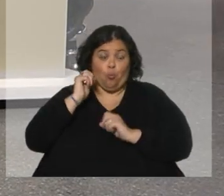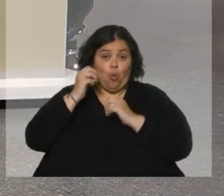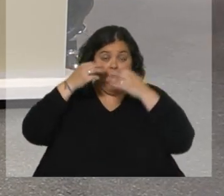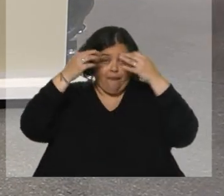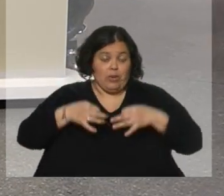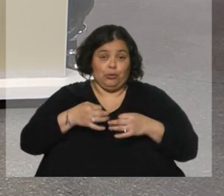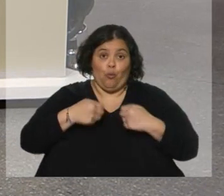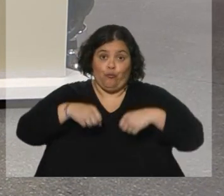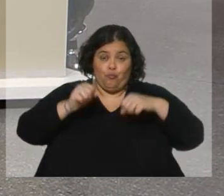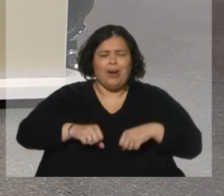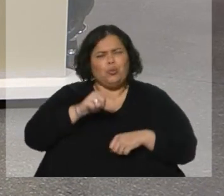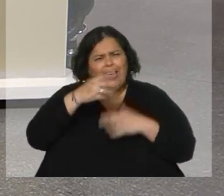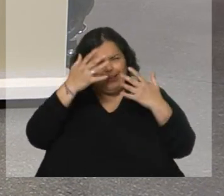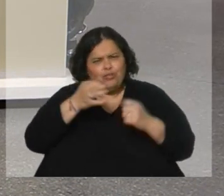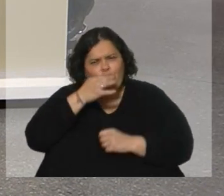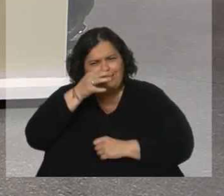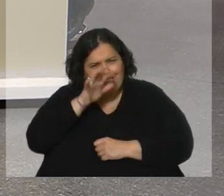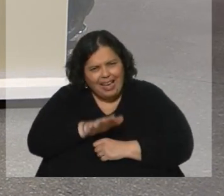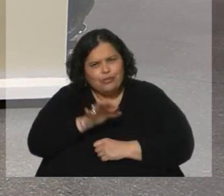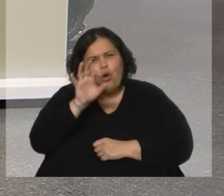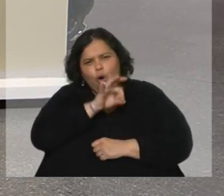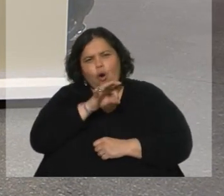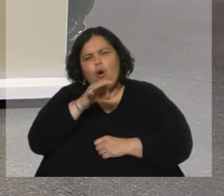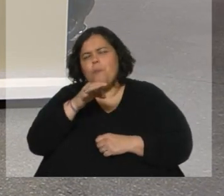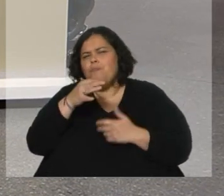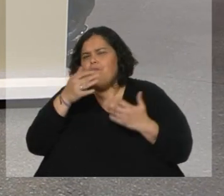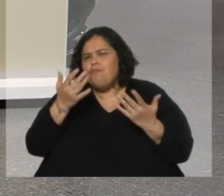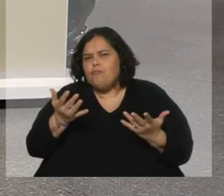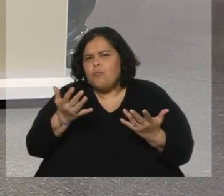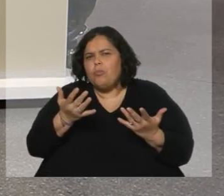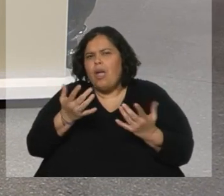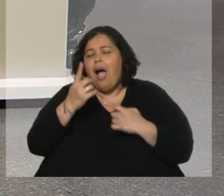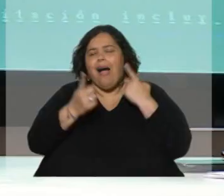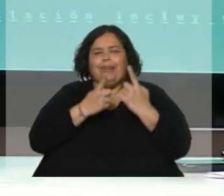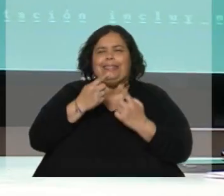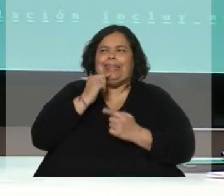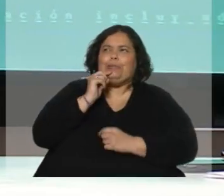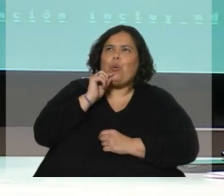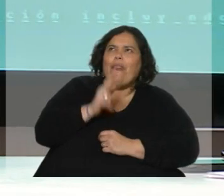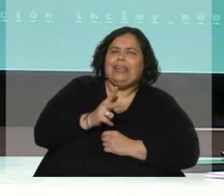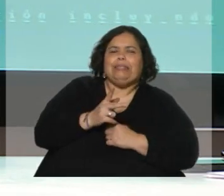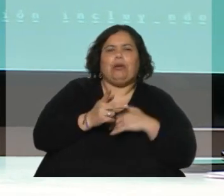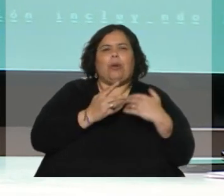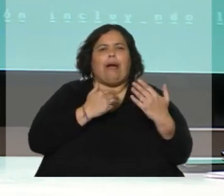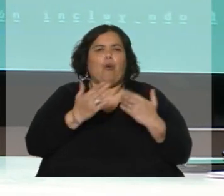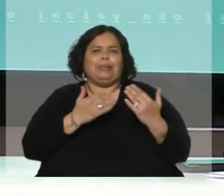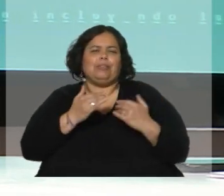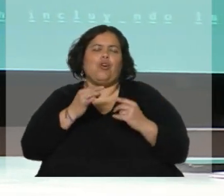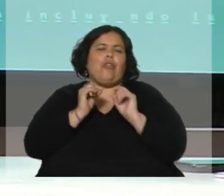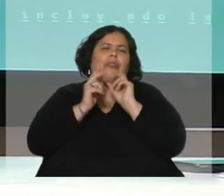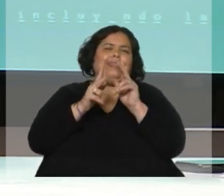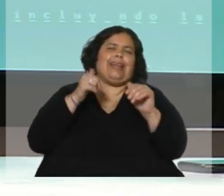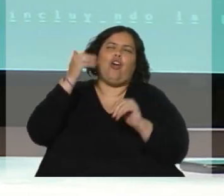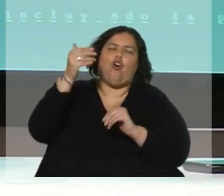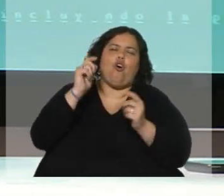quiso decir eso o realmente este a veces las palabras en una conversación van más allá de